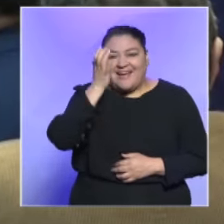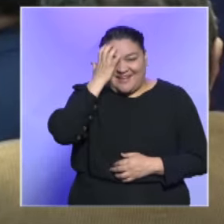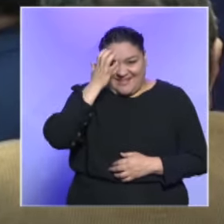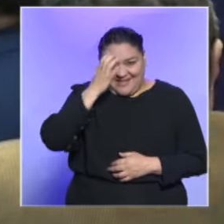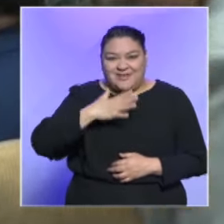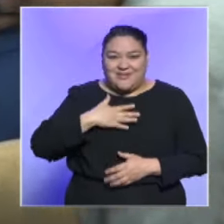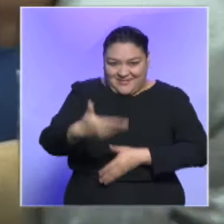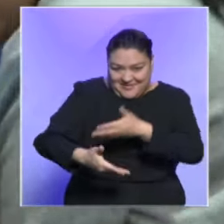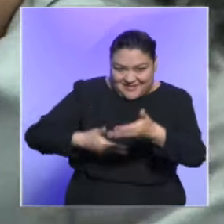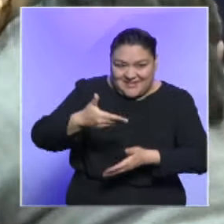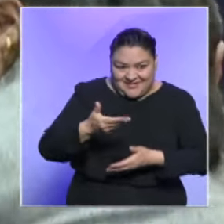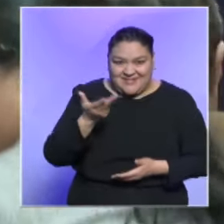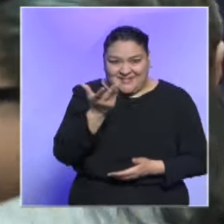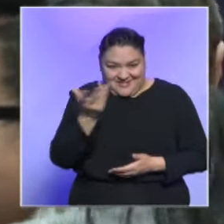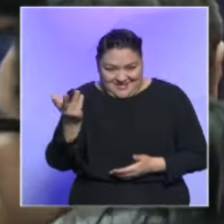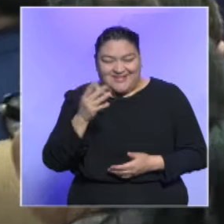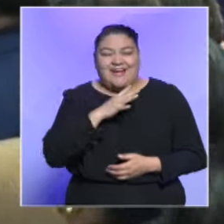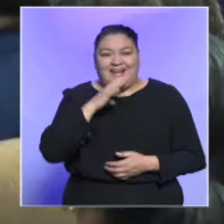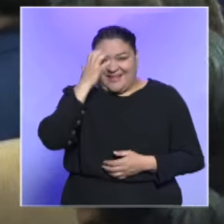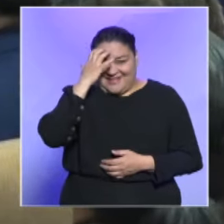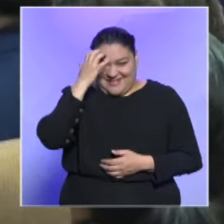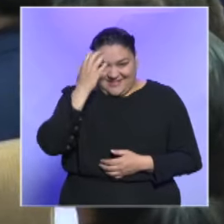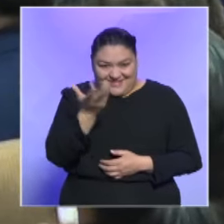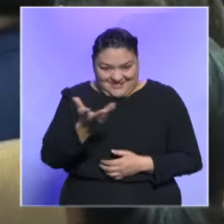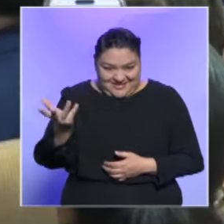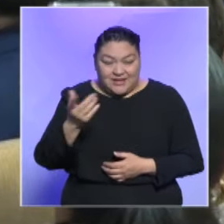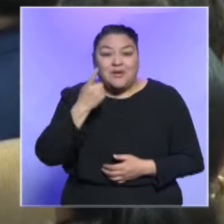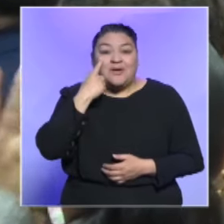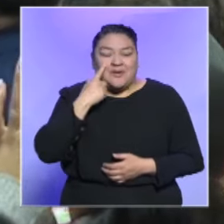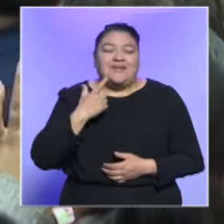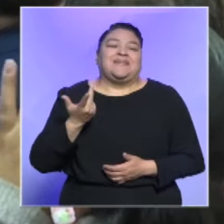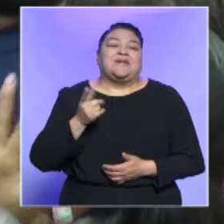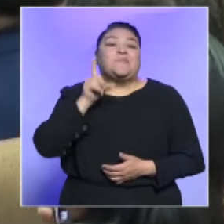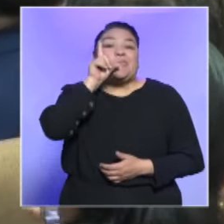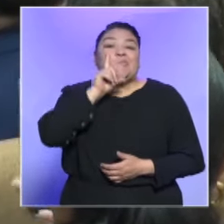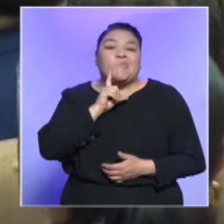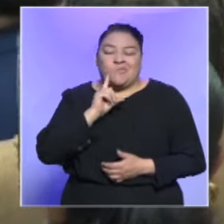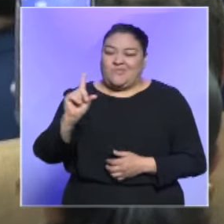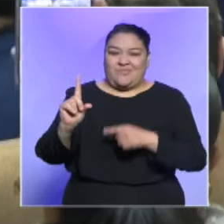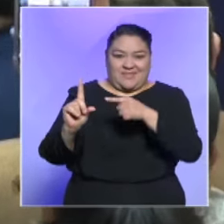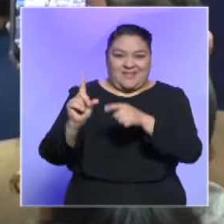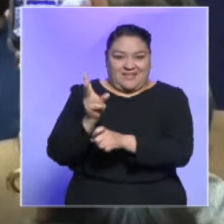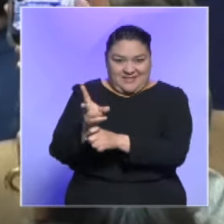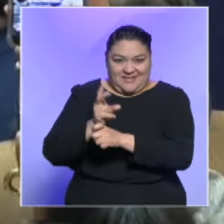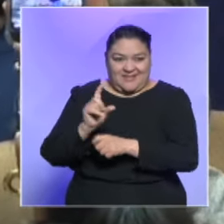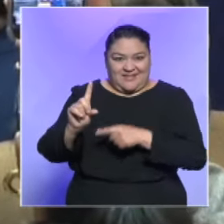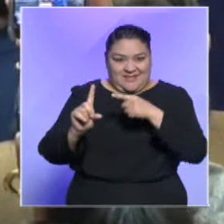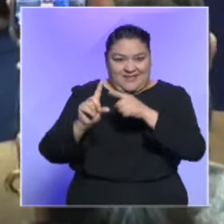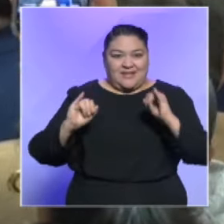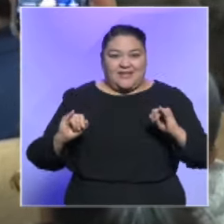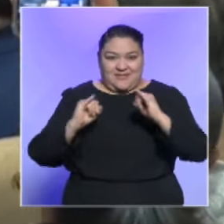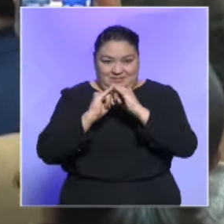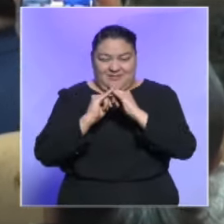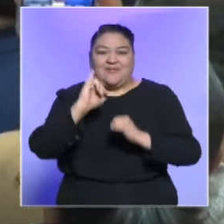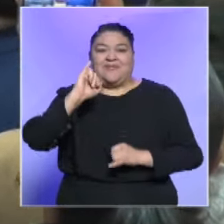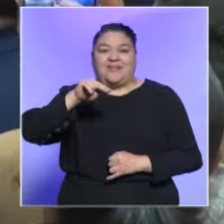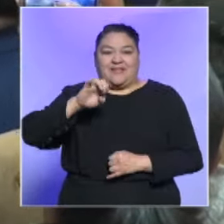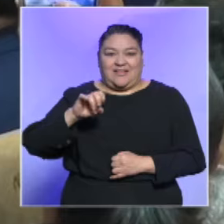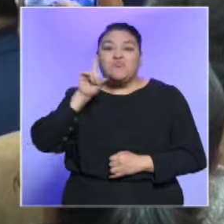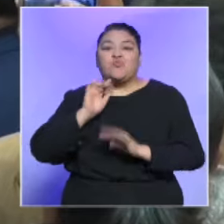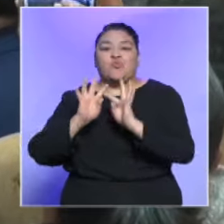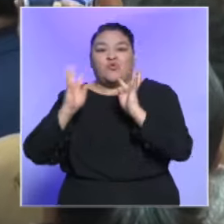permitir presentarla y presentarlos. Primero a nuestra invitada especial del Instituto Nacional Electoral, a la